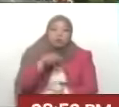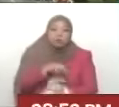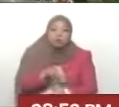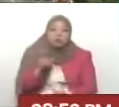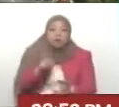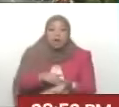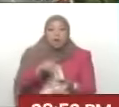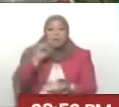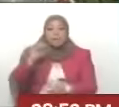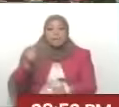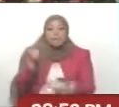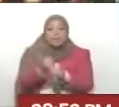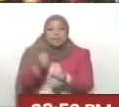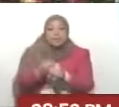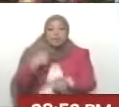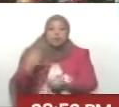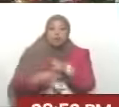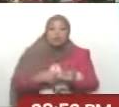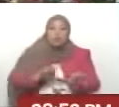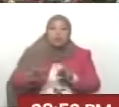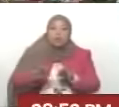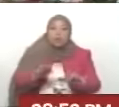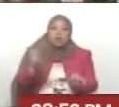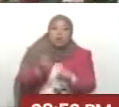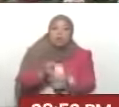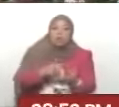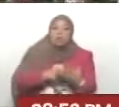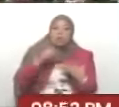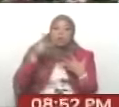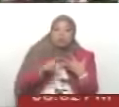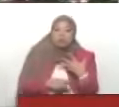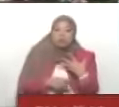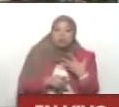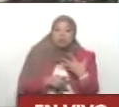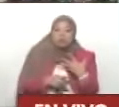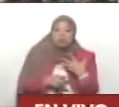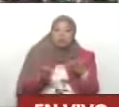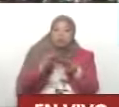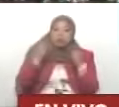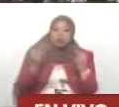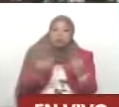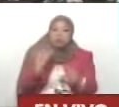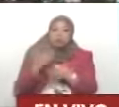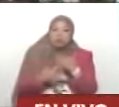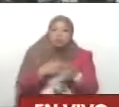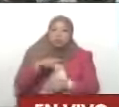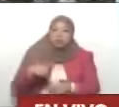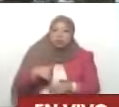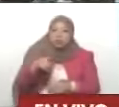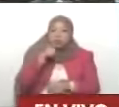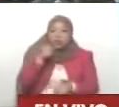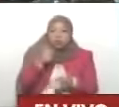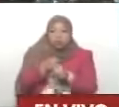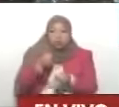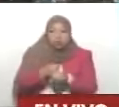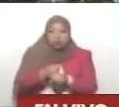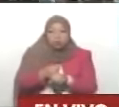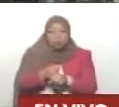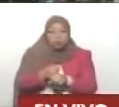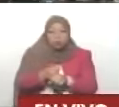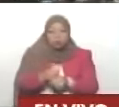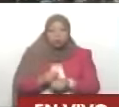Teresa, usted aprobó un proyecto de agua. Es la aducción de donde